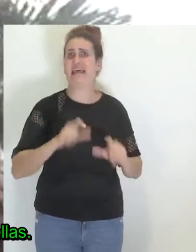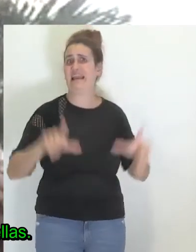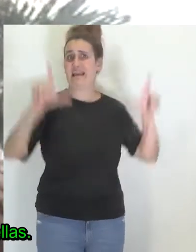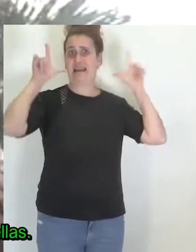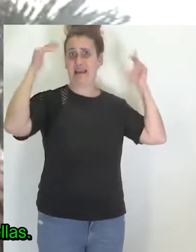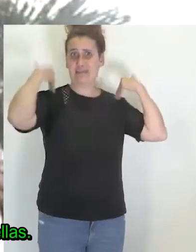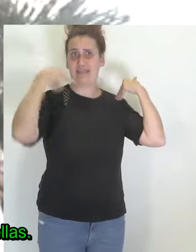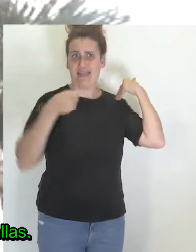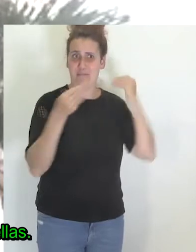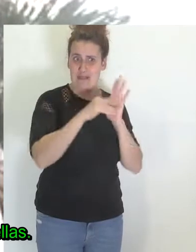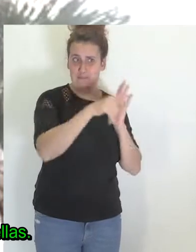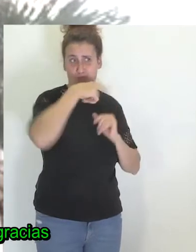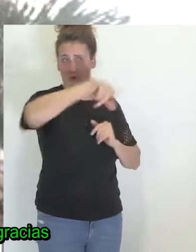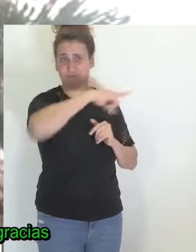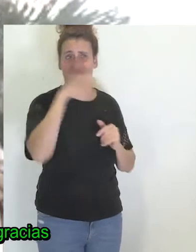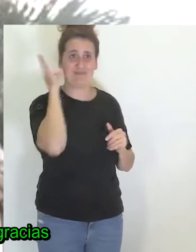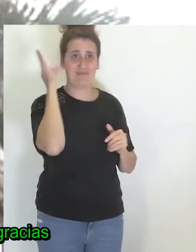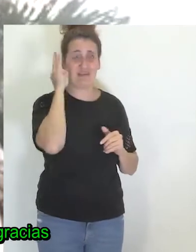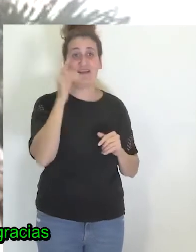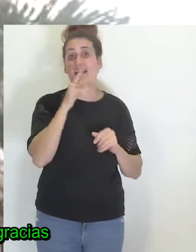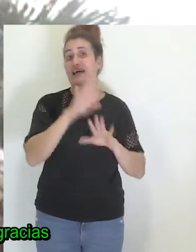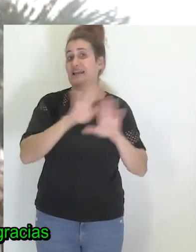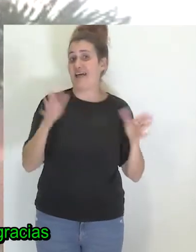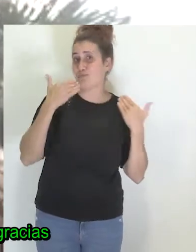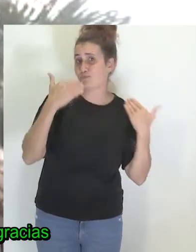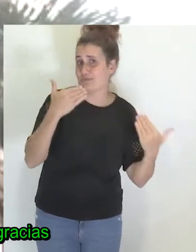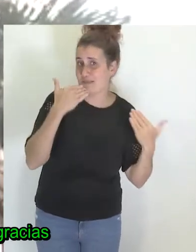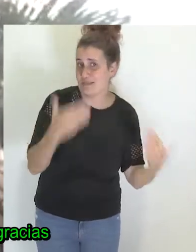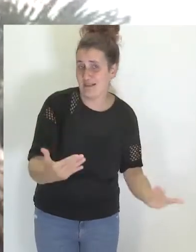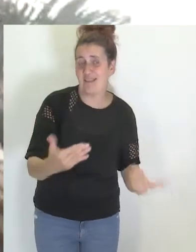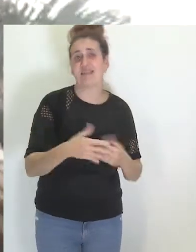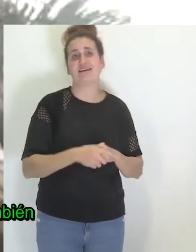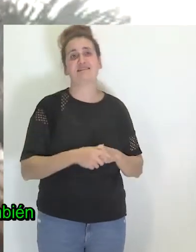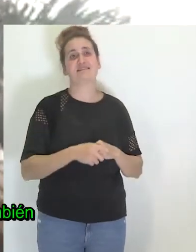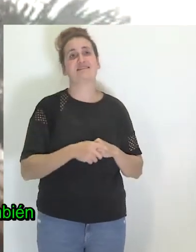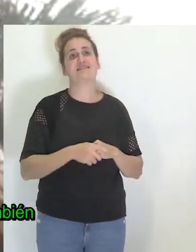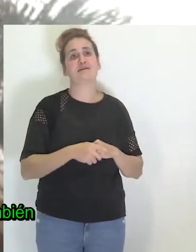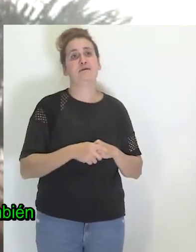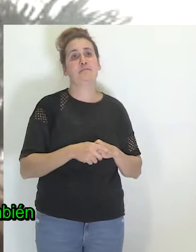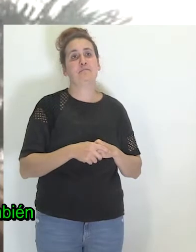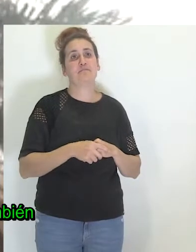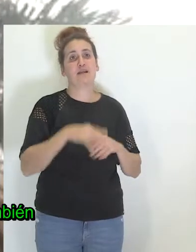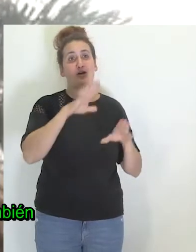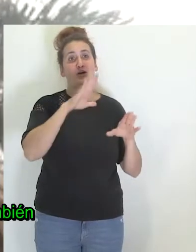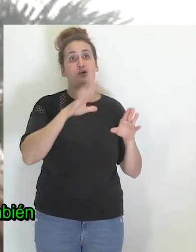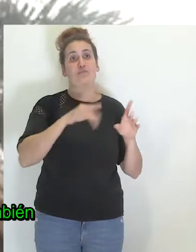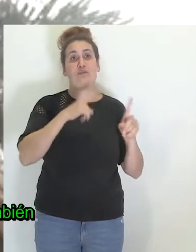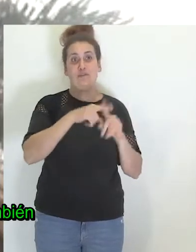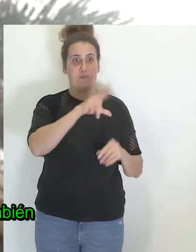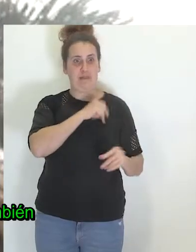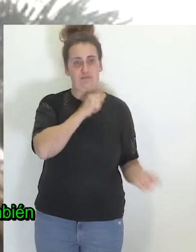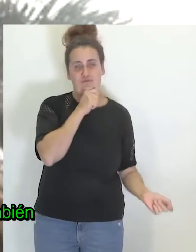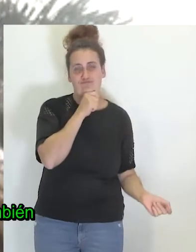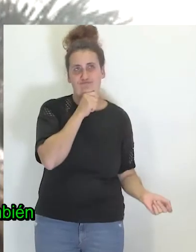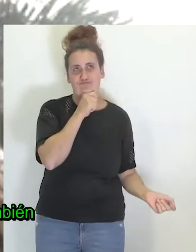representada además por ellas. Así que, pues nada, que muchísimas gracias para transmitir este